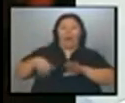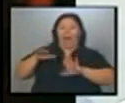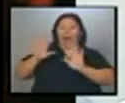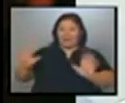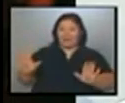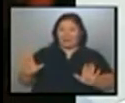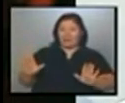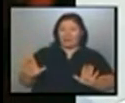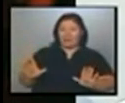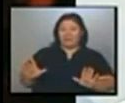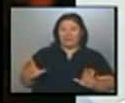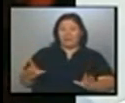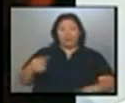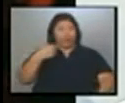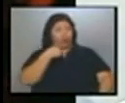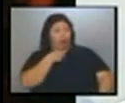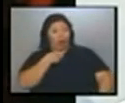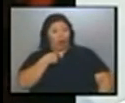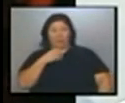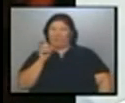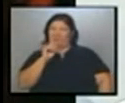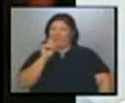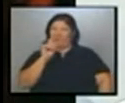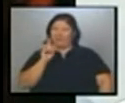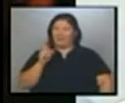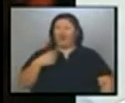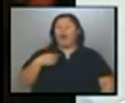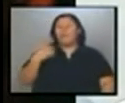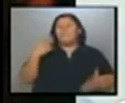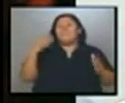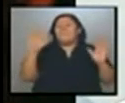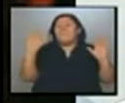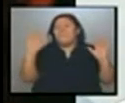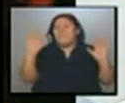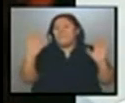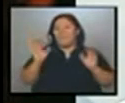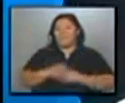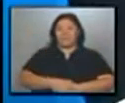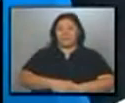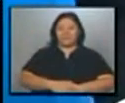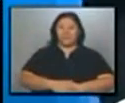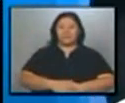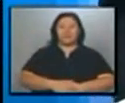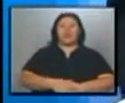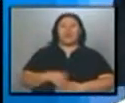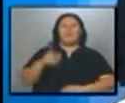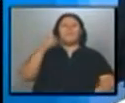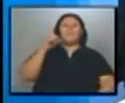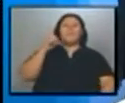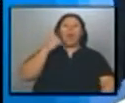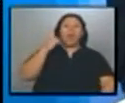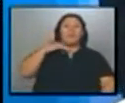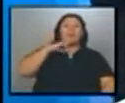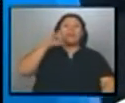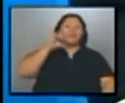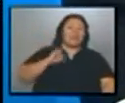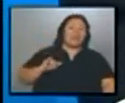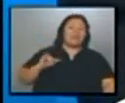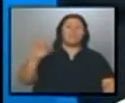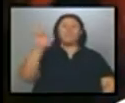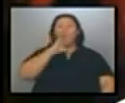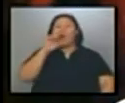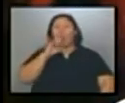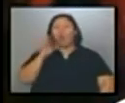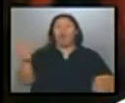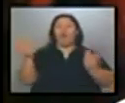Sería un hipotético caso. Sí, bueno, ¿no? Sí. Pasaron un fin de semana juntos con esta chica en Río, pero no hay fotos de ellos juntos. Cambio de tema. A